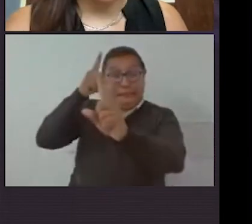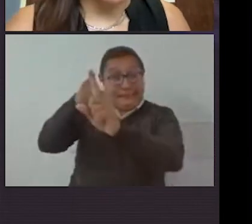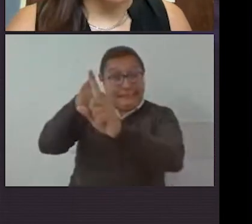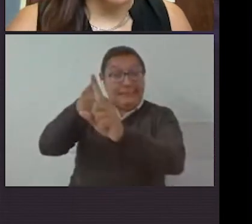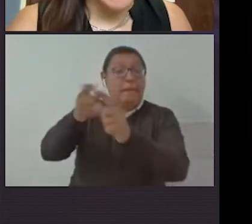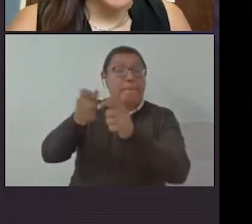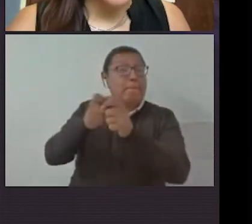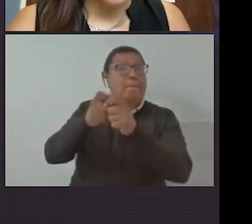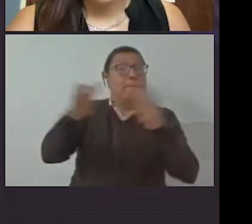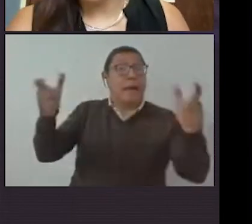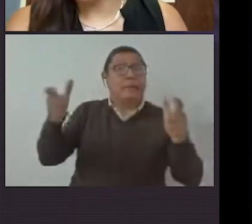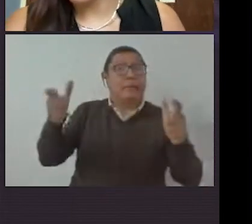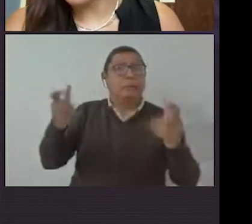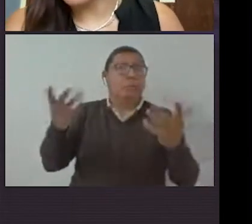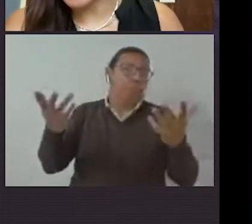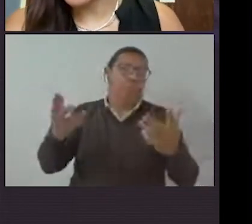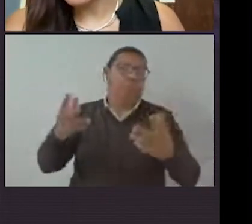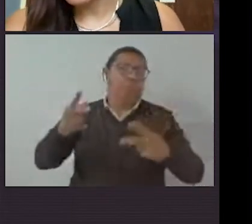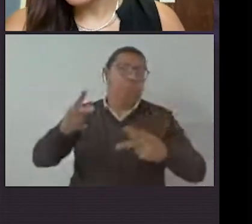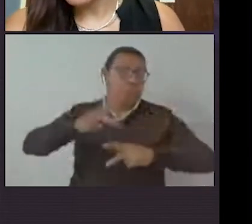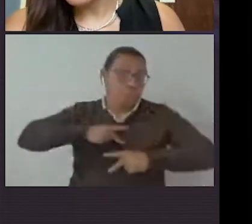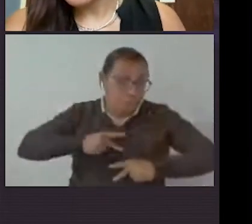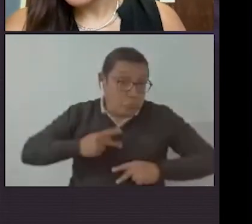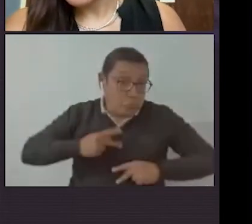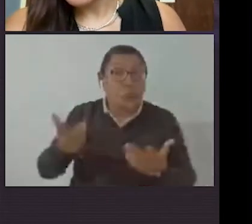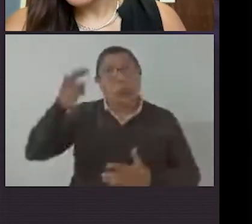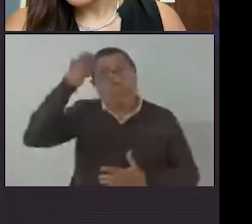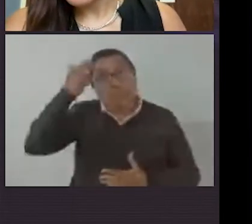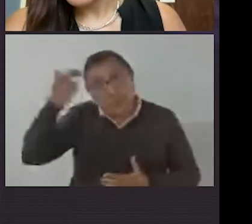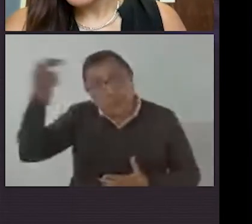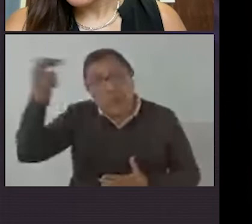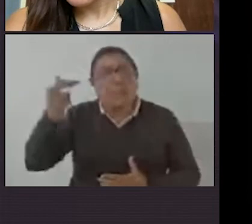Ya sea personal o profesional.